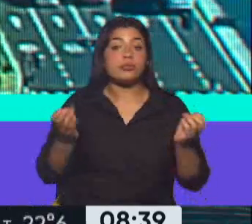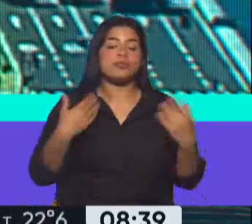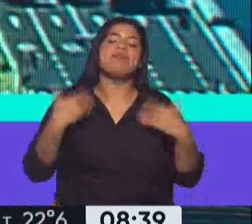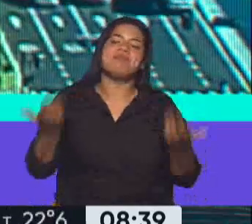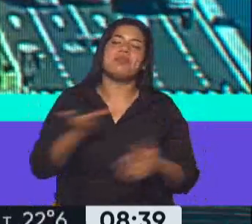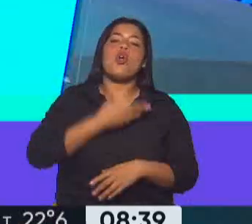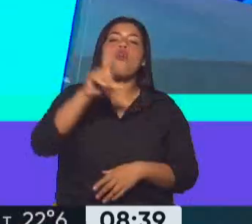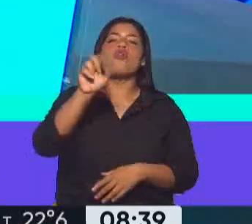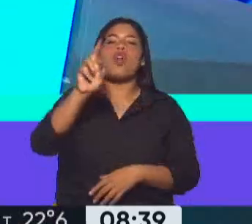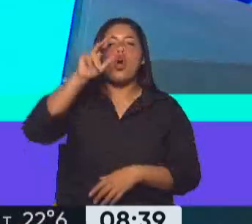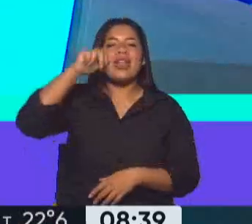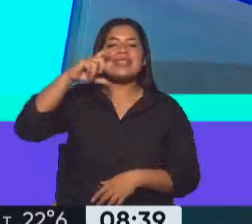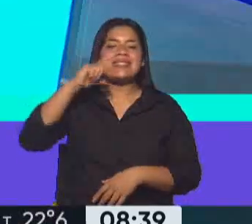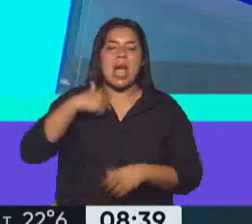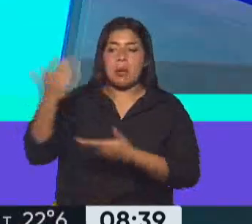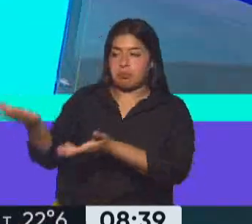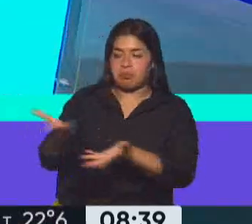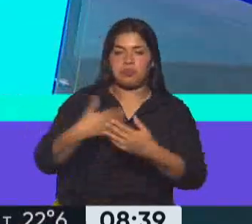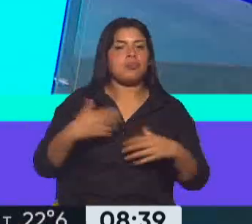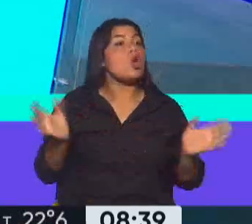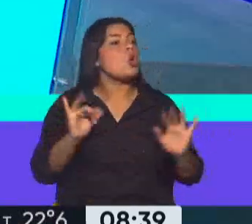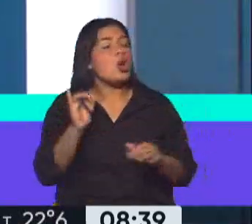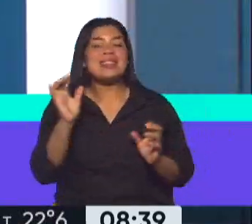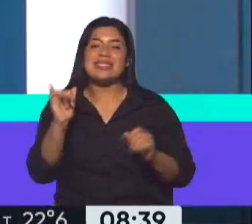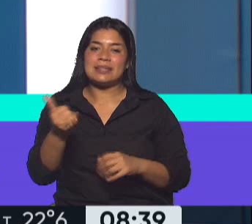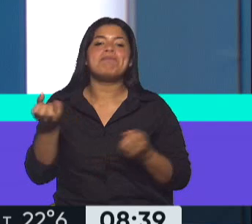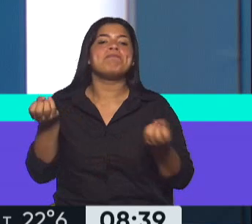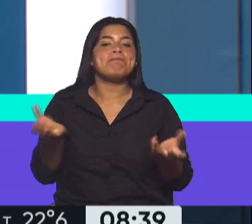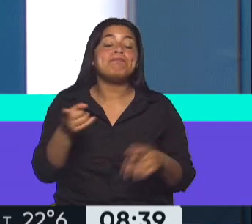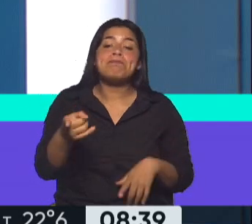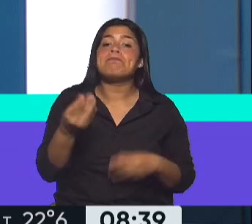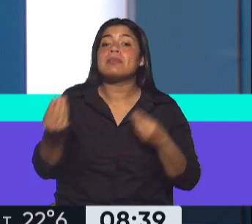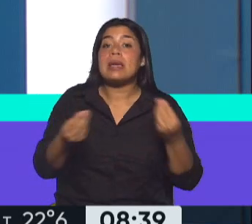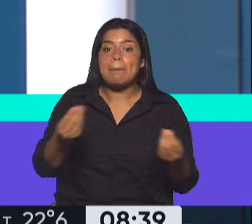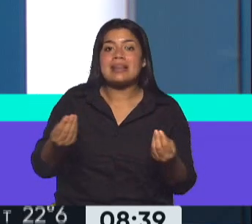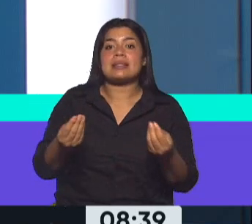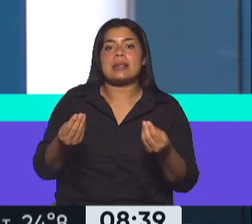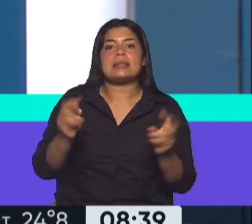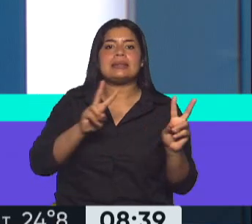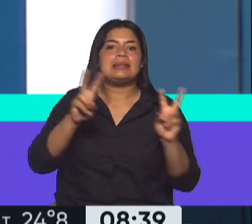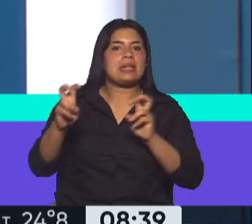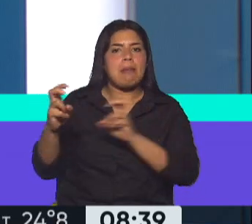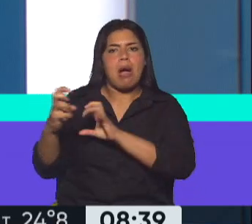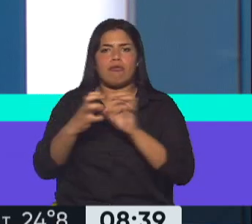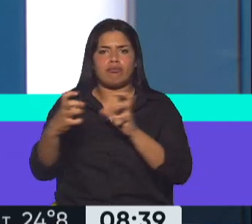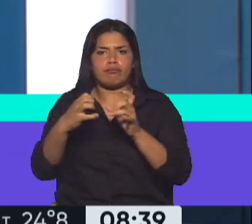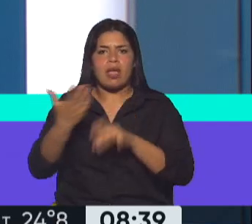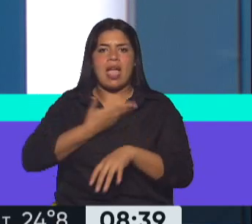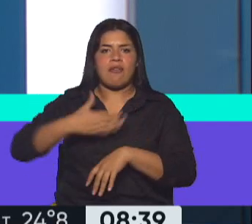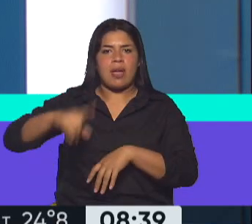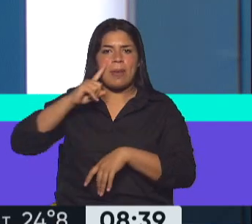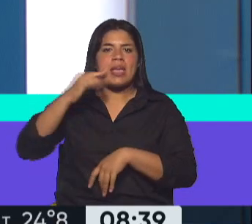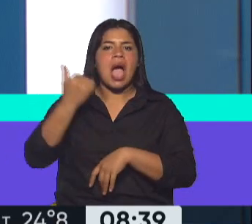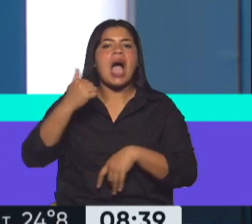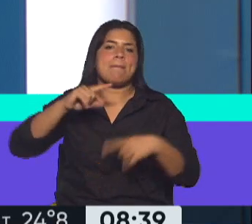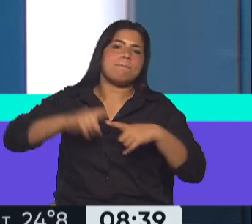anticipado, estamos con este tema. Flor. Así es, sí, porque en el informe esta auditoría interna del fondo es muy dura contra algunas políticas o